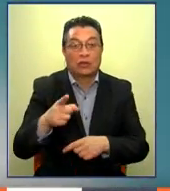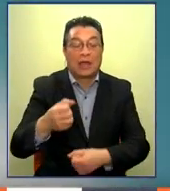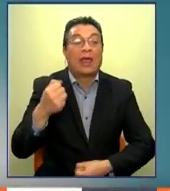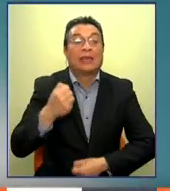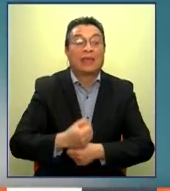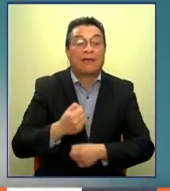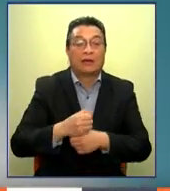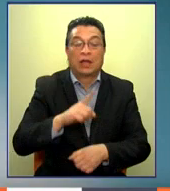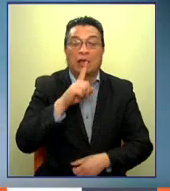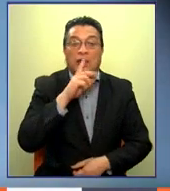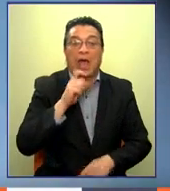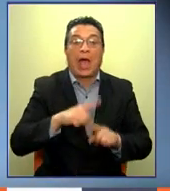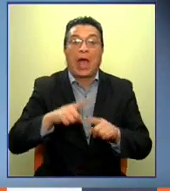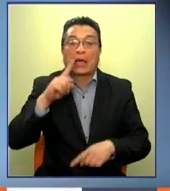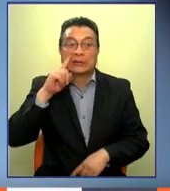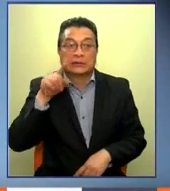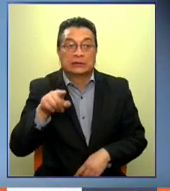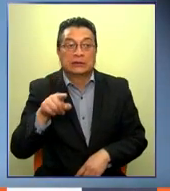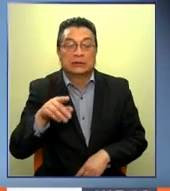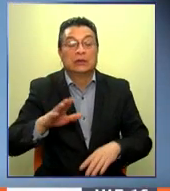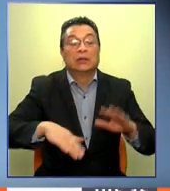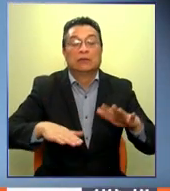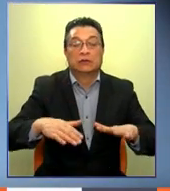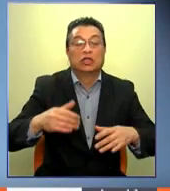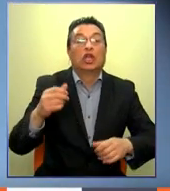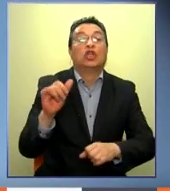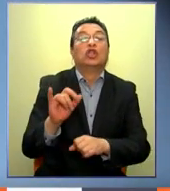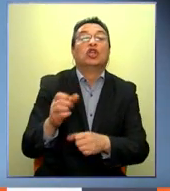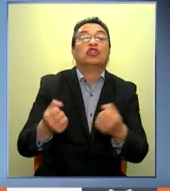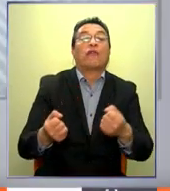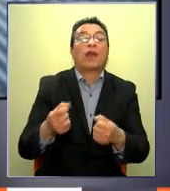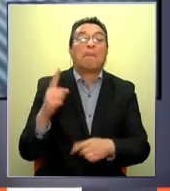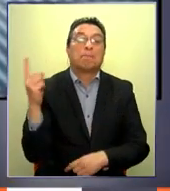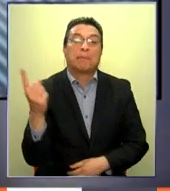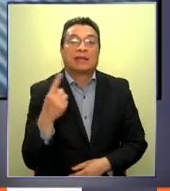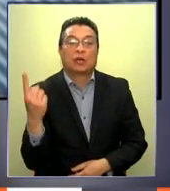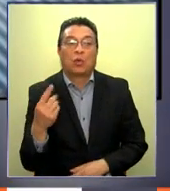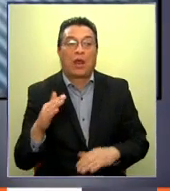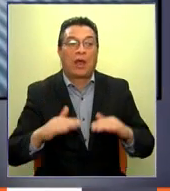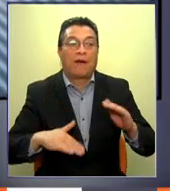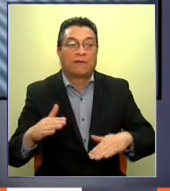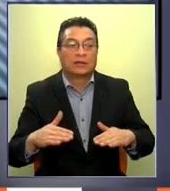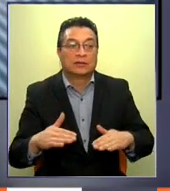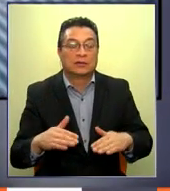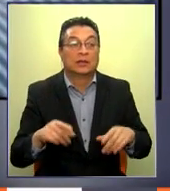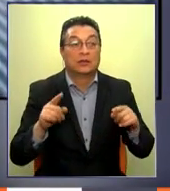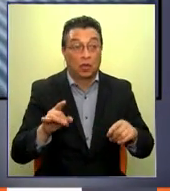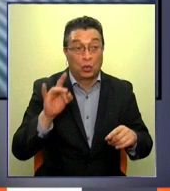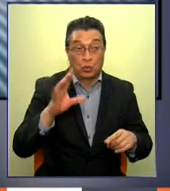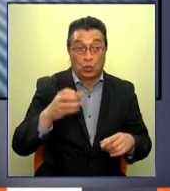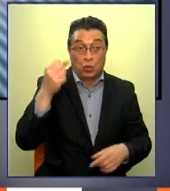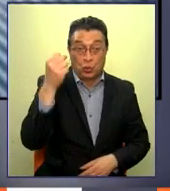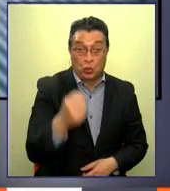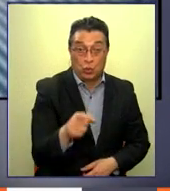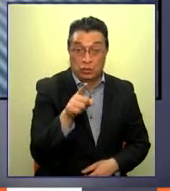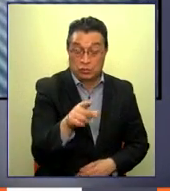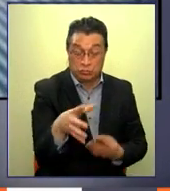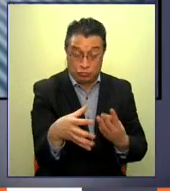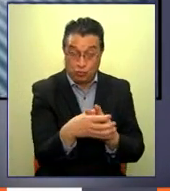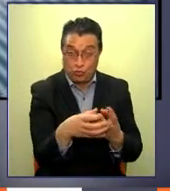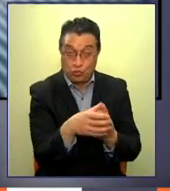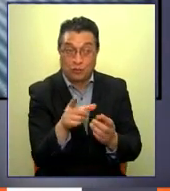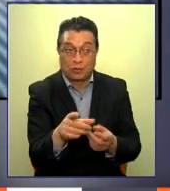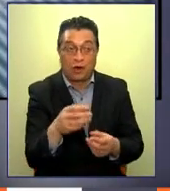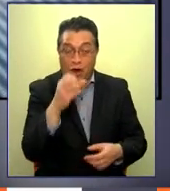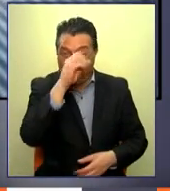como taxista y en ocasiones como chofer particular. No fue el único homicidio que esta banda de pistoleros